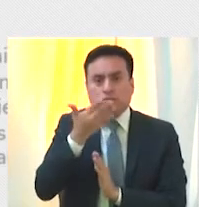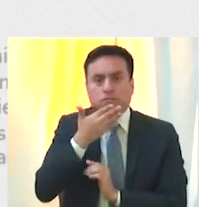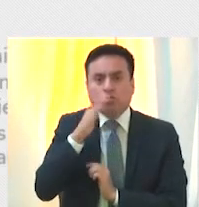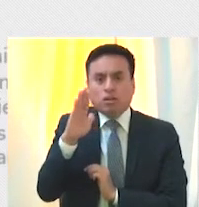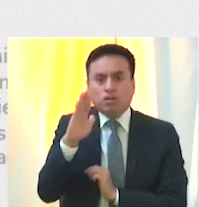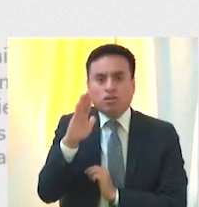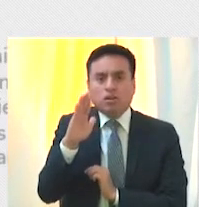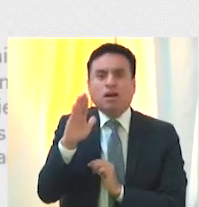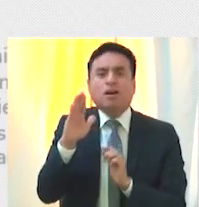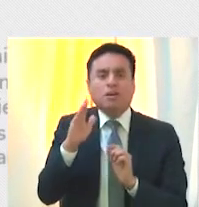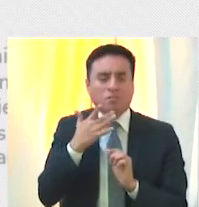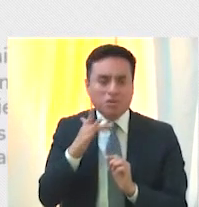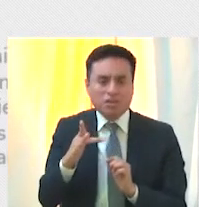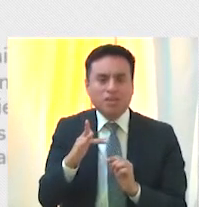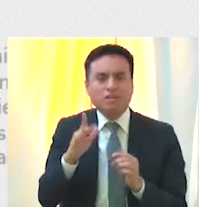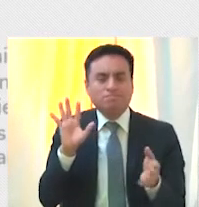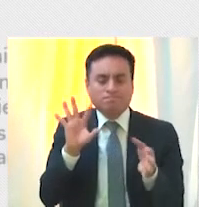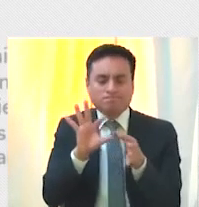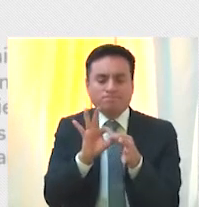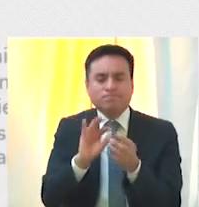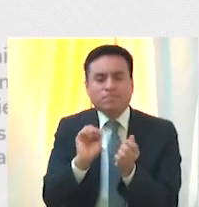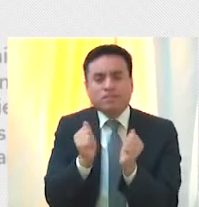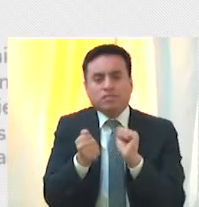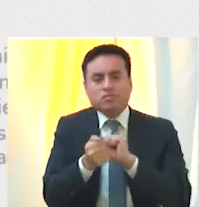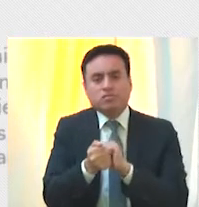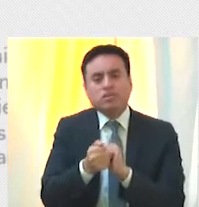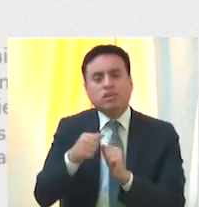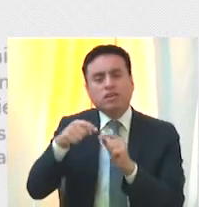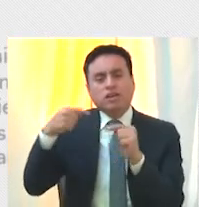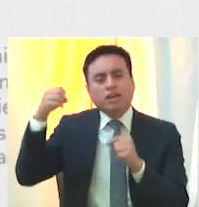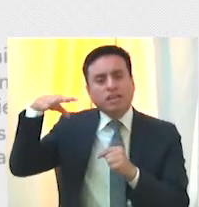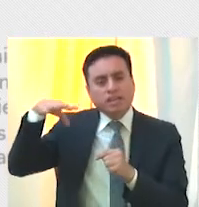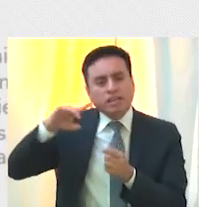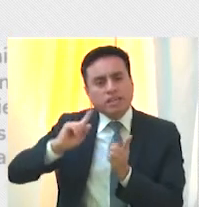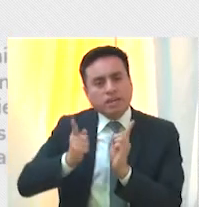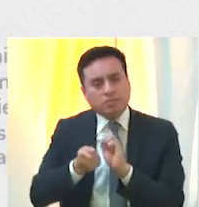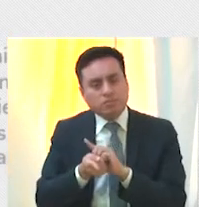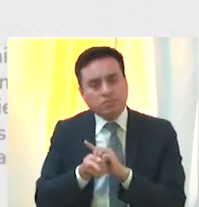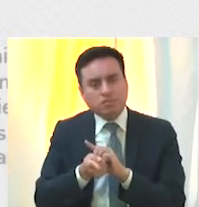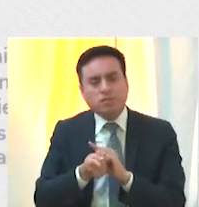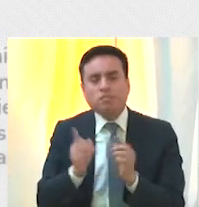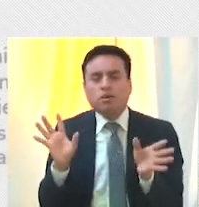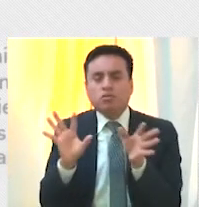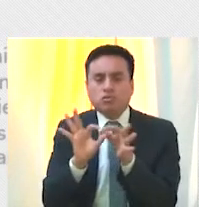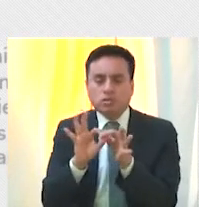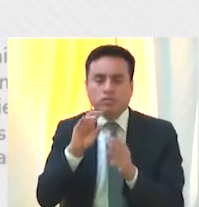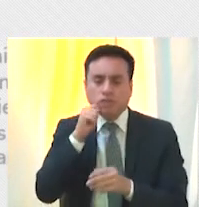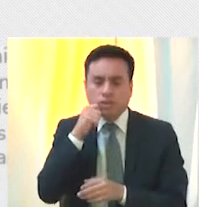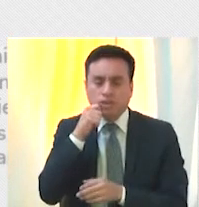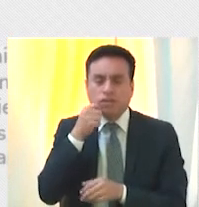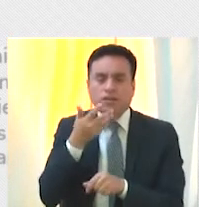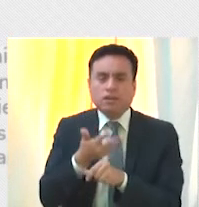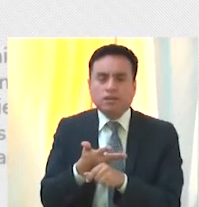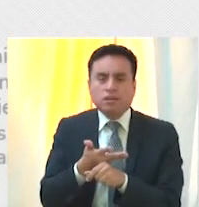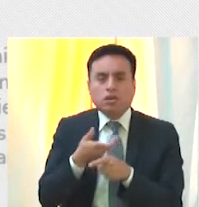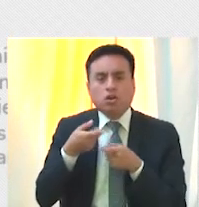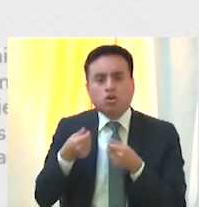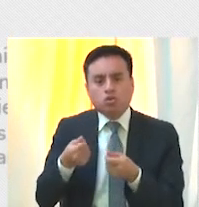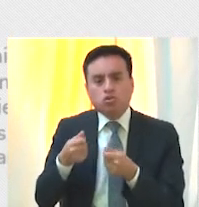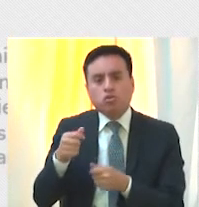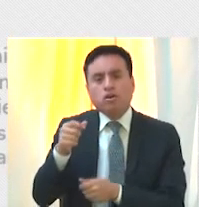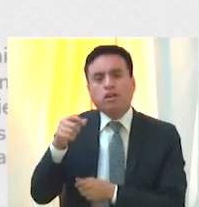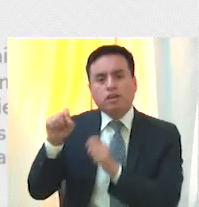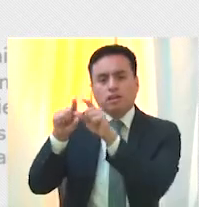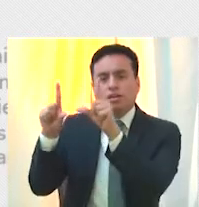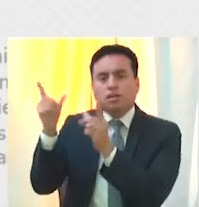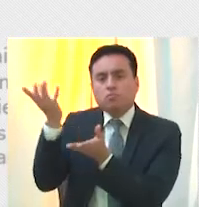ha comenzado a tomar efecto esta transición energética, y de eso va de la mano con costos de energía solar